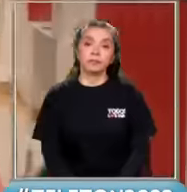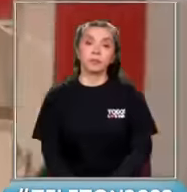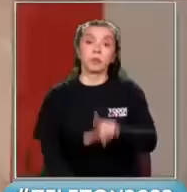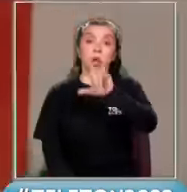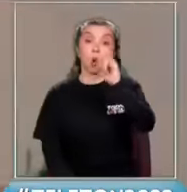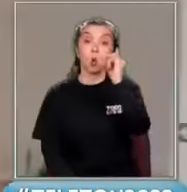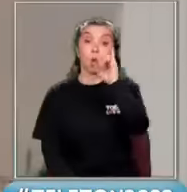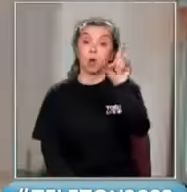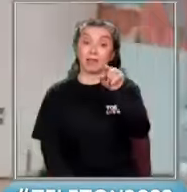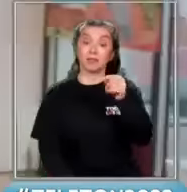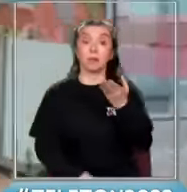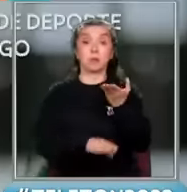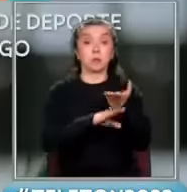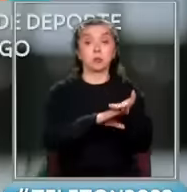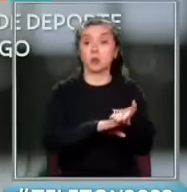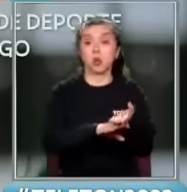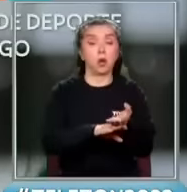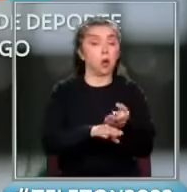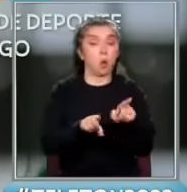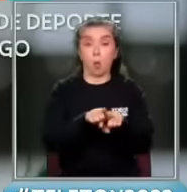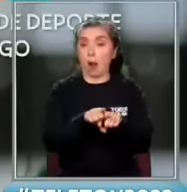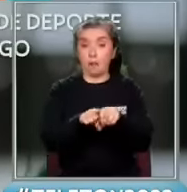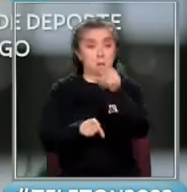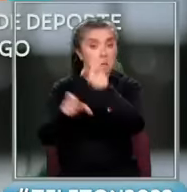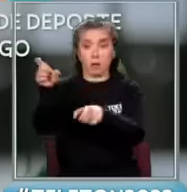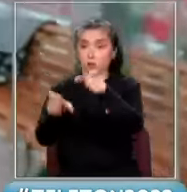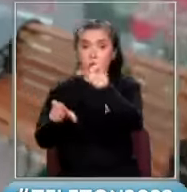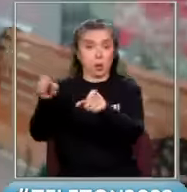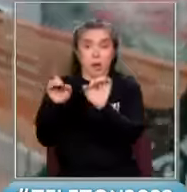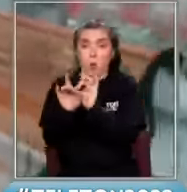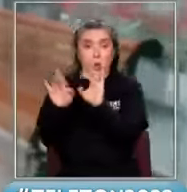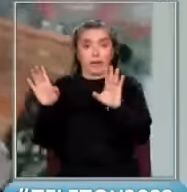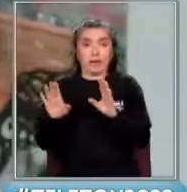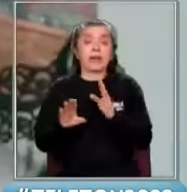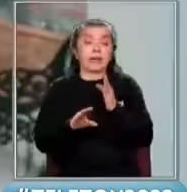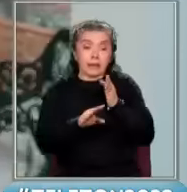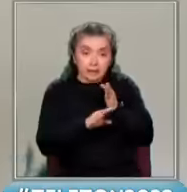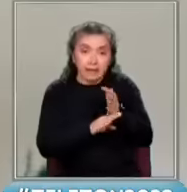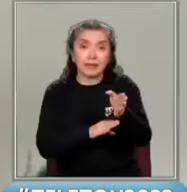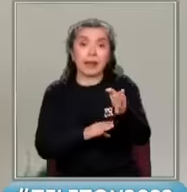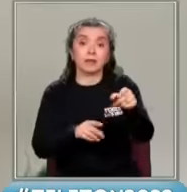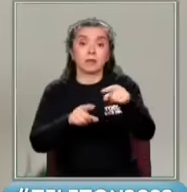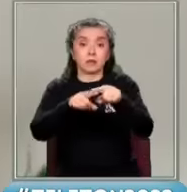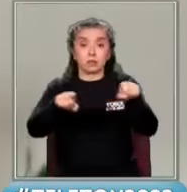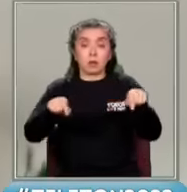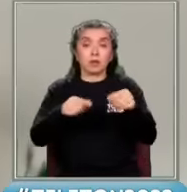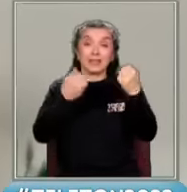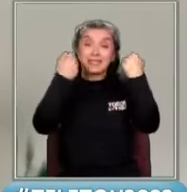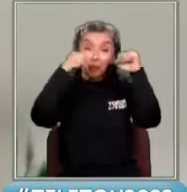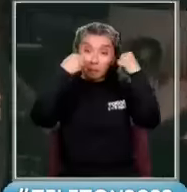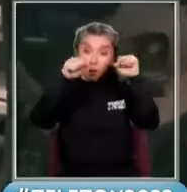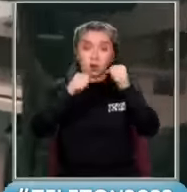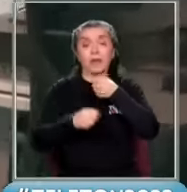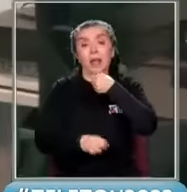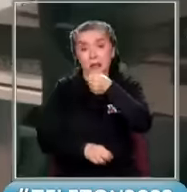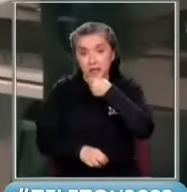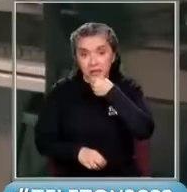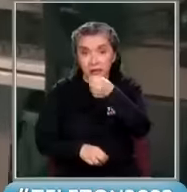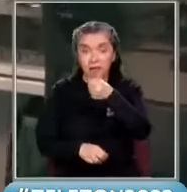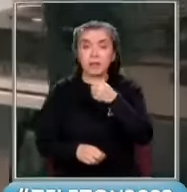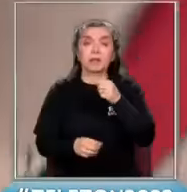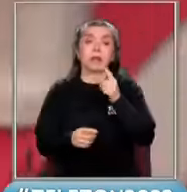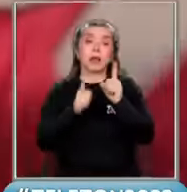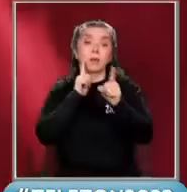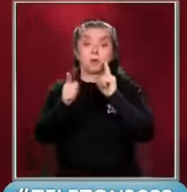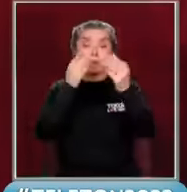Luis postuló como cualquier otra persona que desee entrar a la unidad de deporte, entonces pasó por procesos de entrevista, pruebas